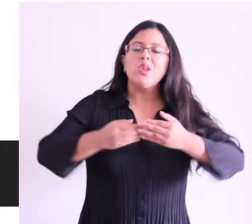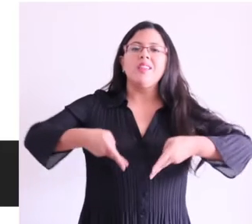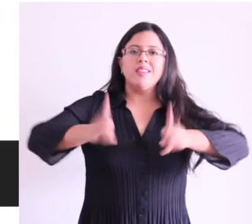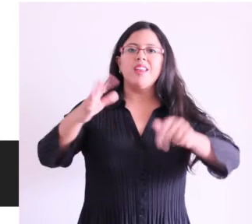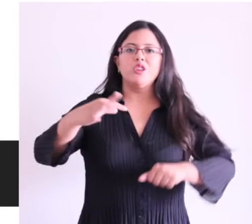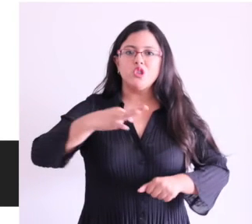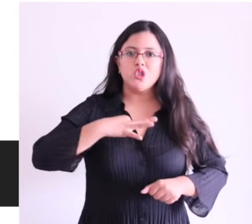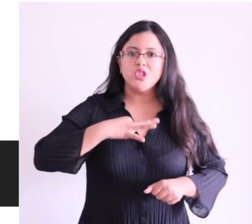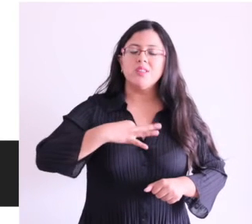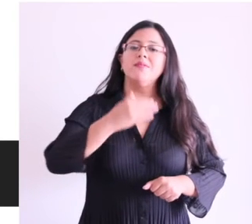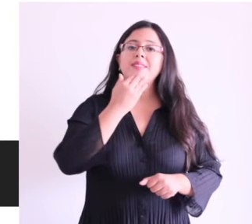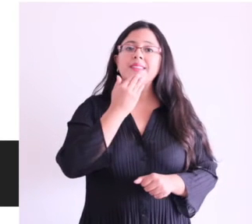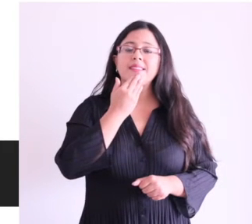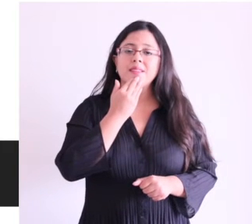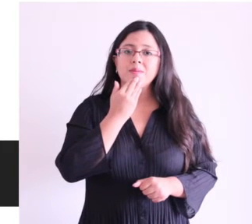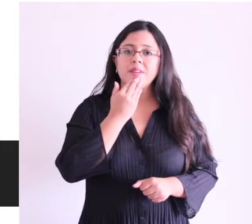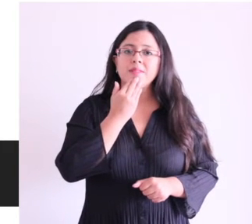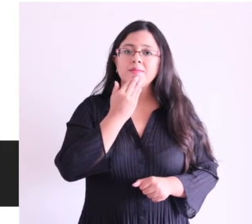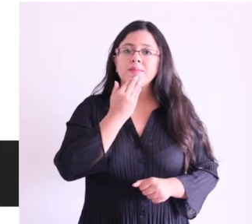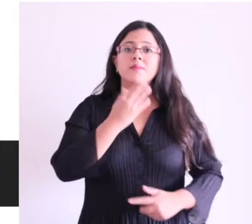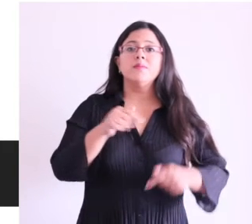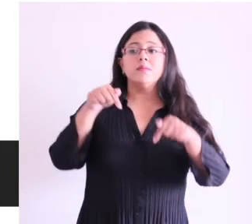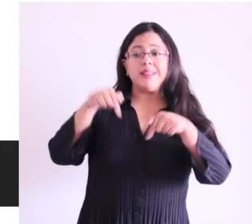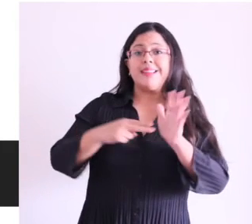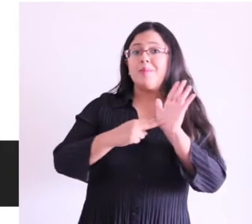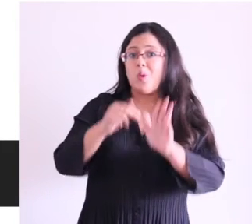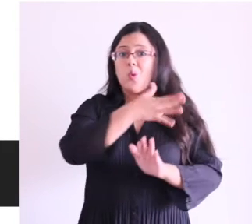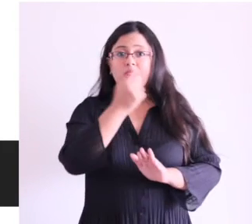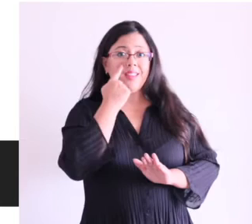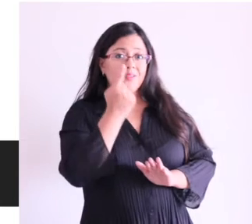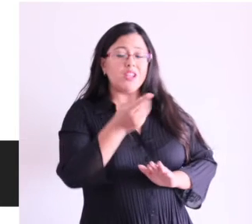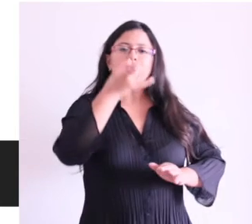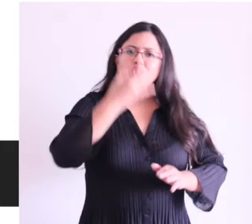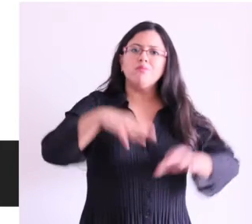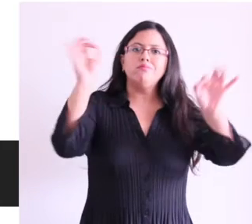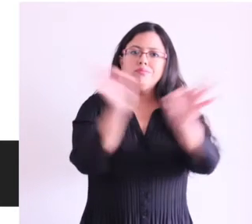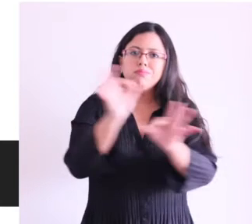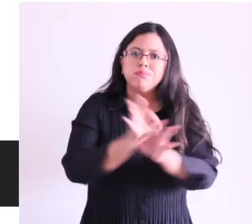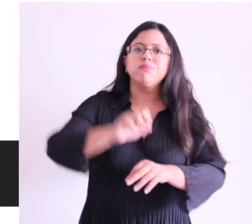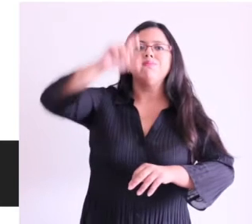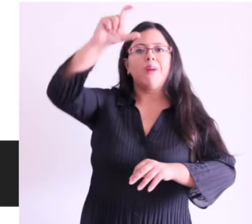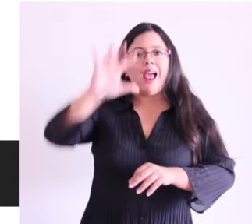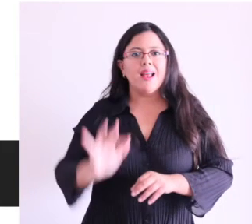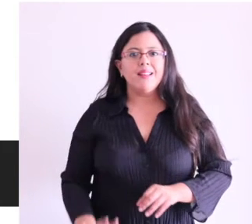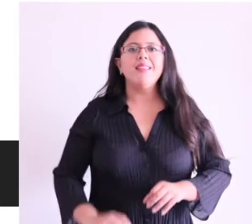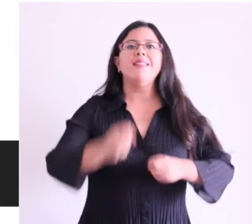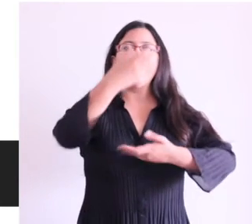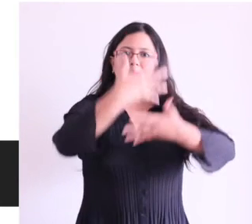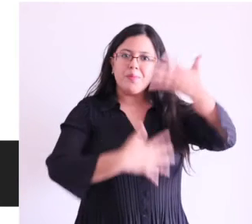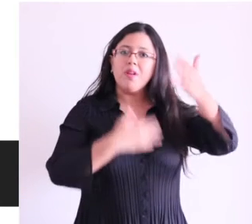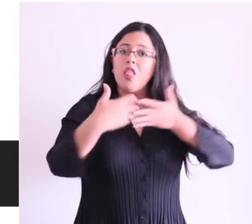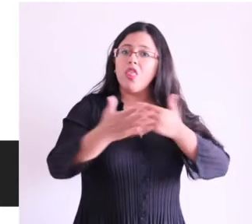civil y que en el caso de esta presentación solo se va a hacer mención a la clasificación establecida